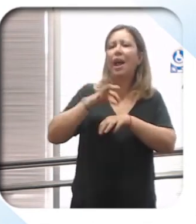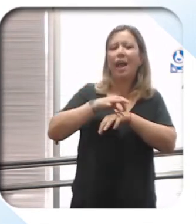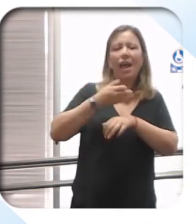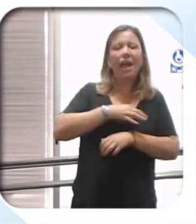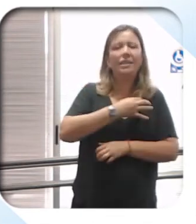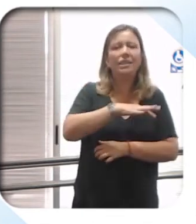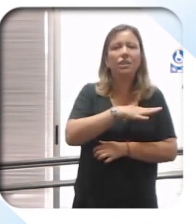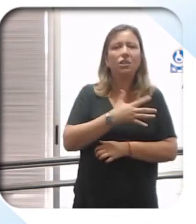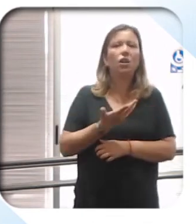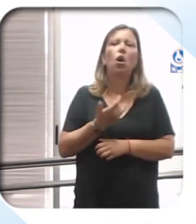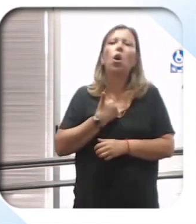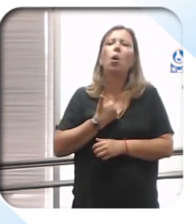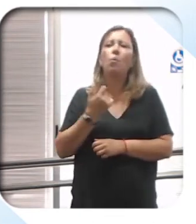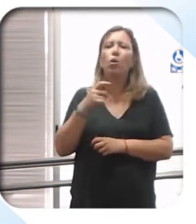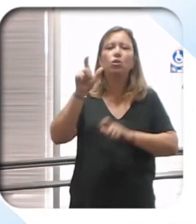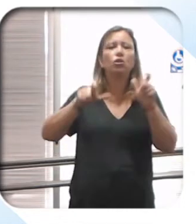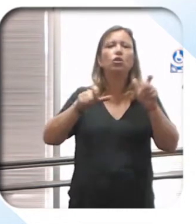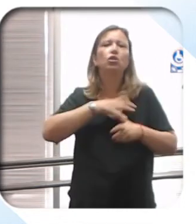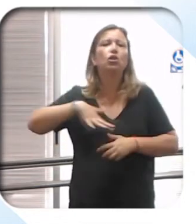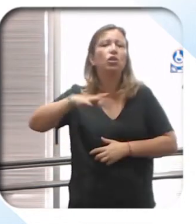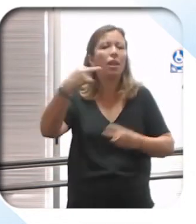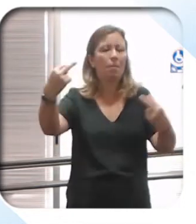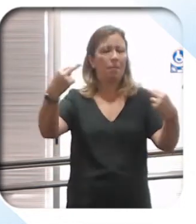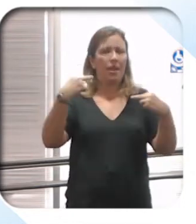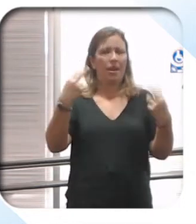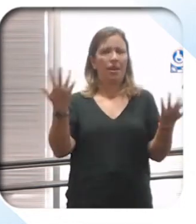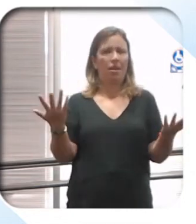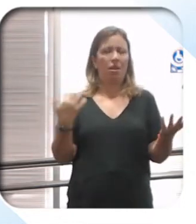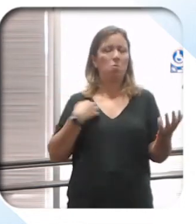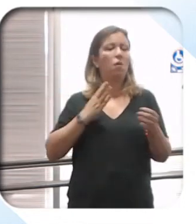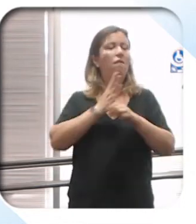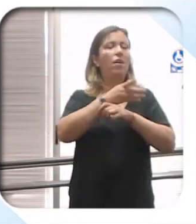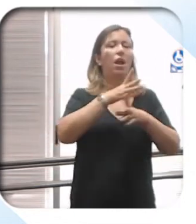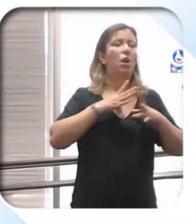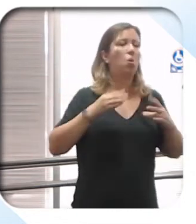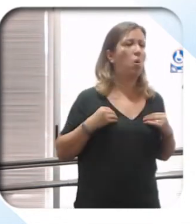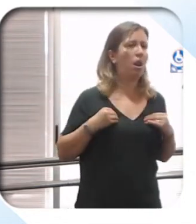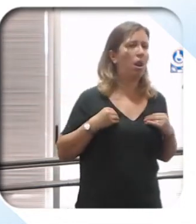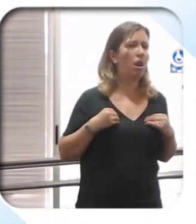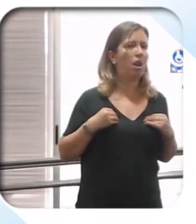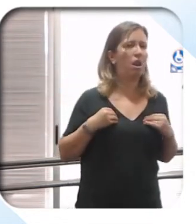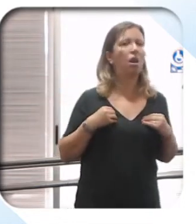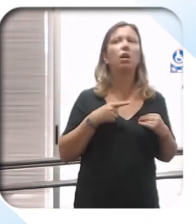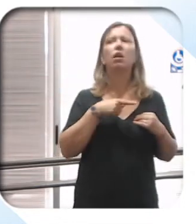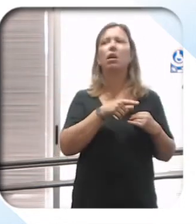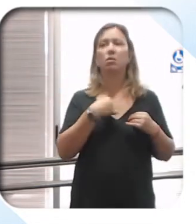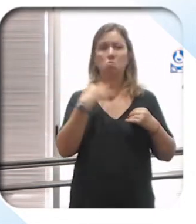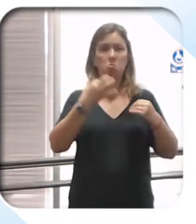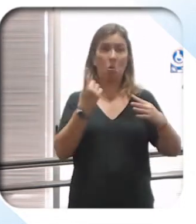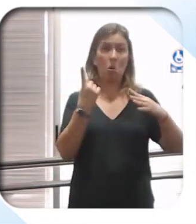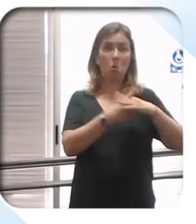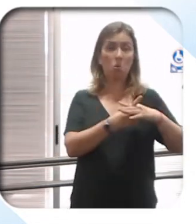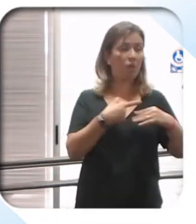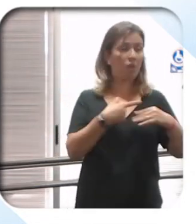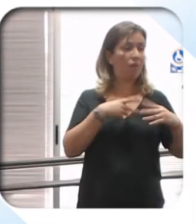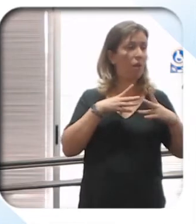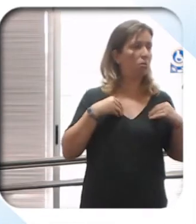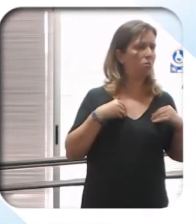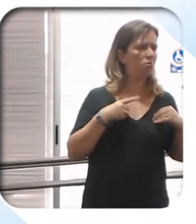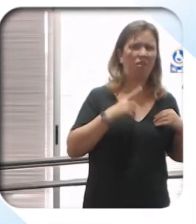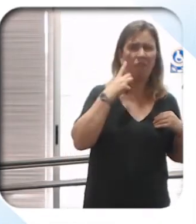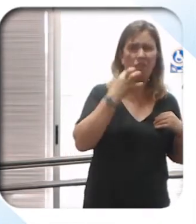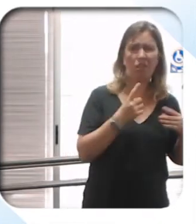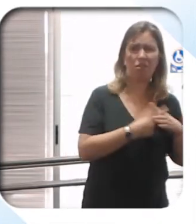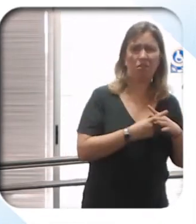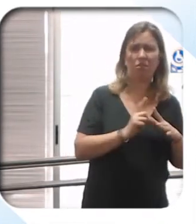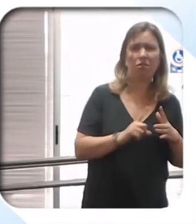trata y cómo me ve la sociedad toda. Como cuando quiero ir a una escuela y que supuestamente dice que es inclusiva, no es